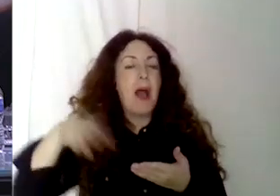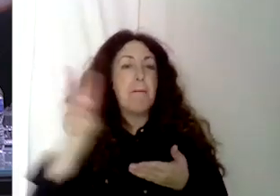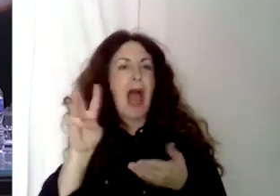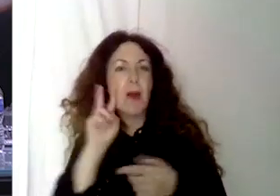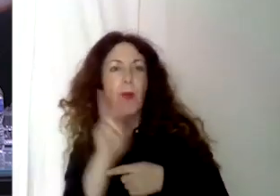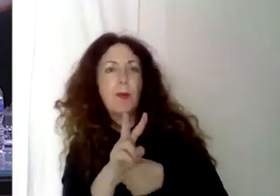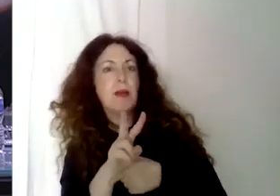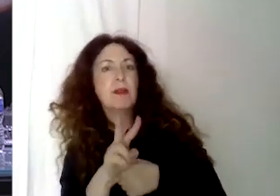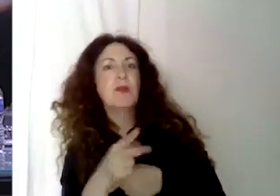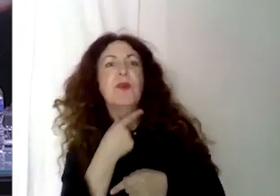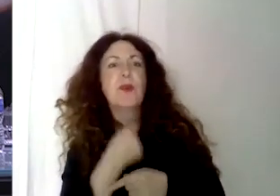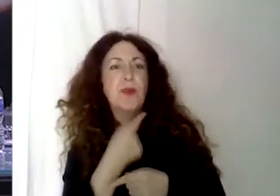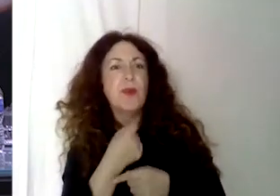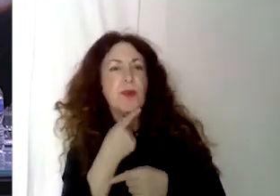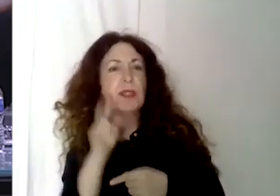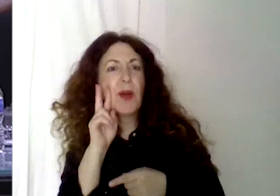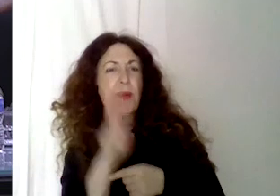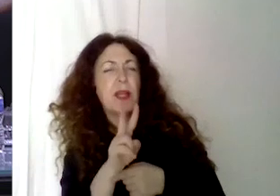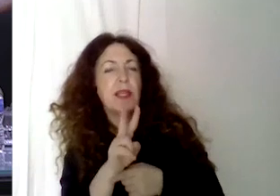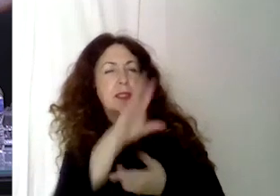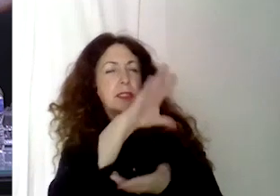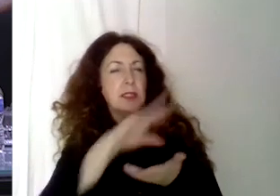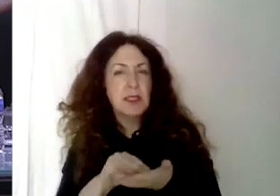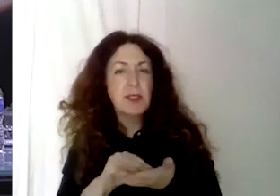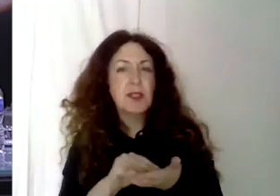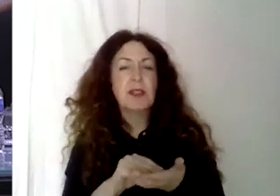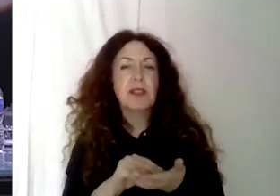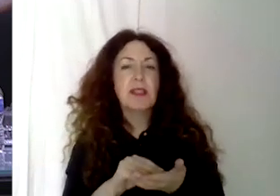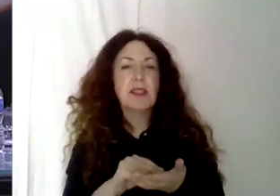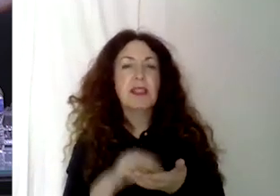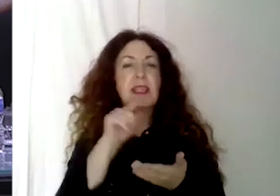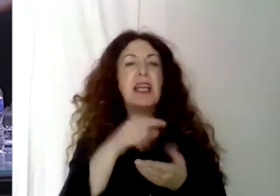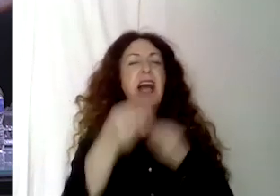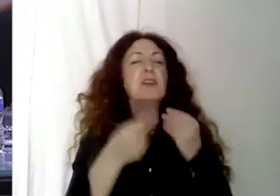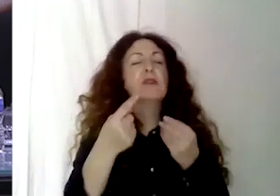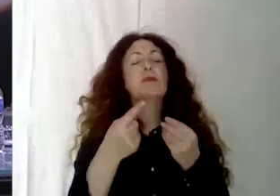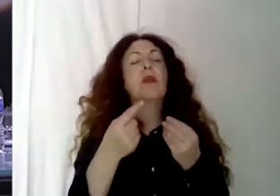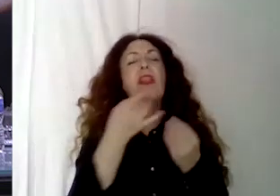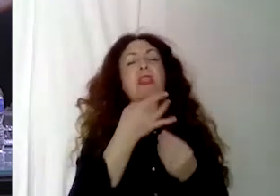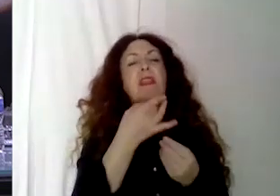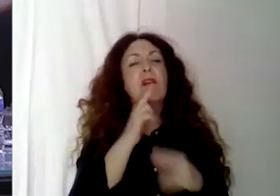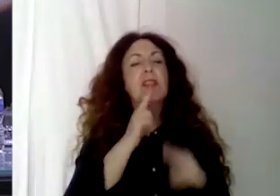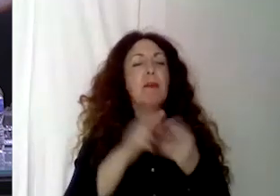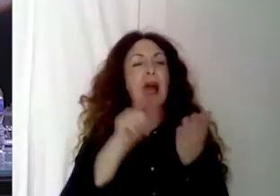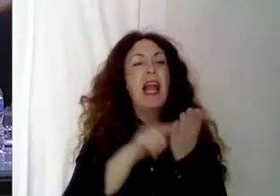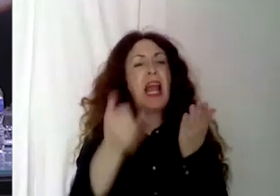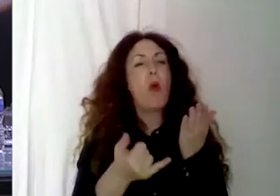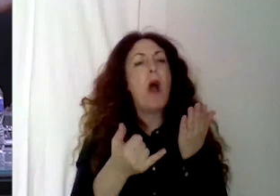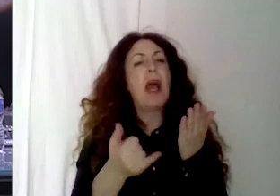tiempo tratando de encontrar, y ha hecho un diccionario, el lenguaje de los ángeles. Alguno